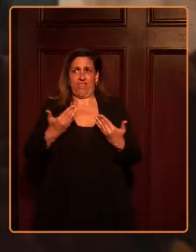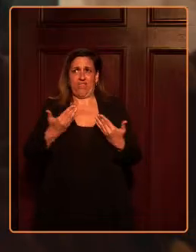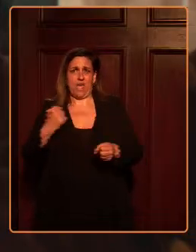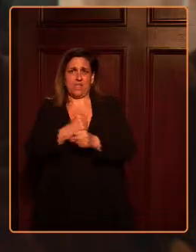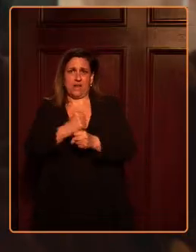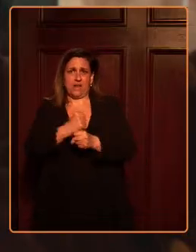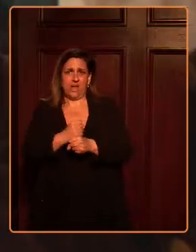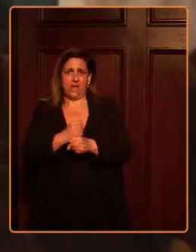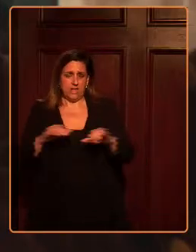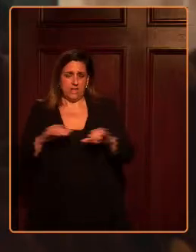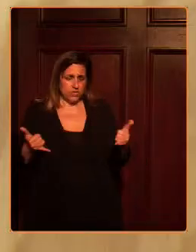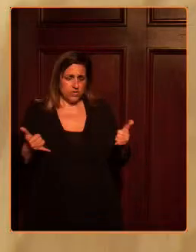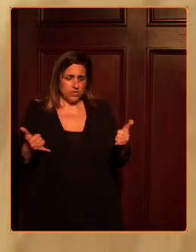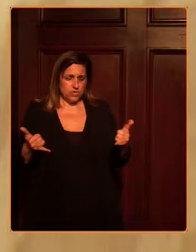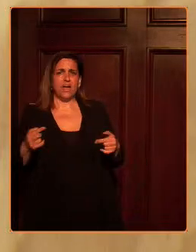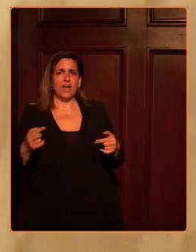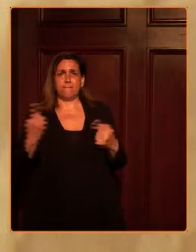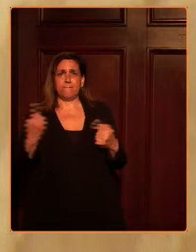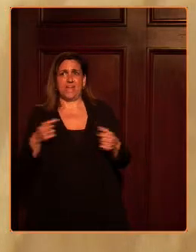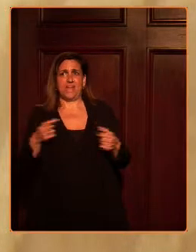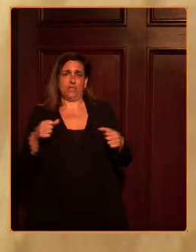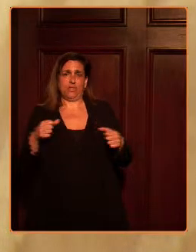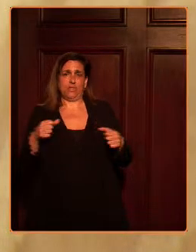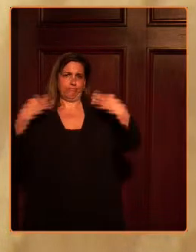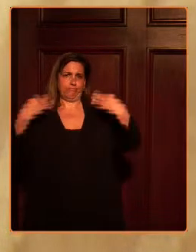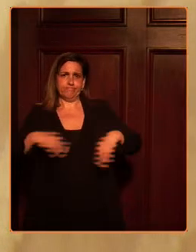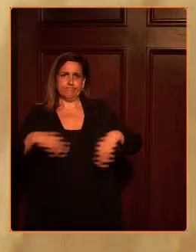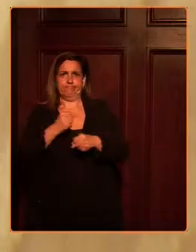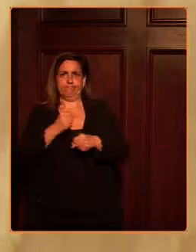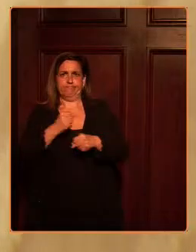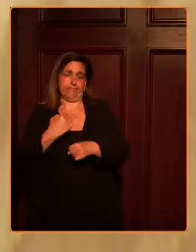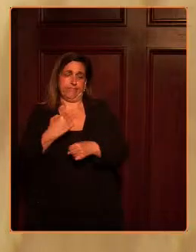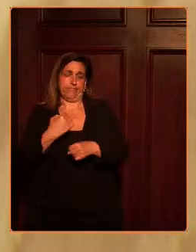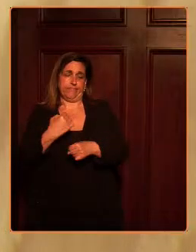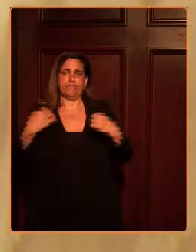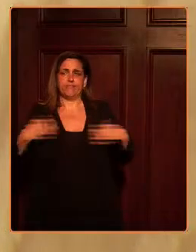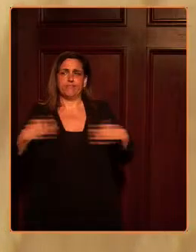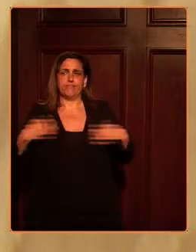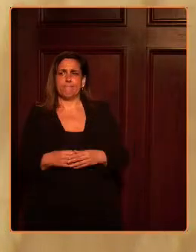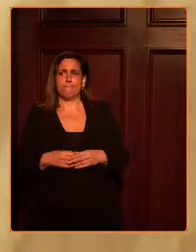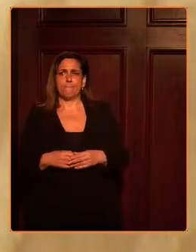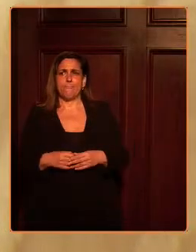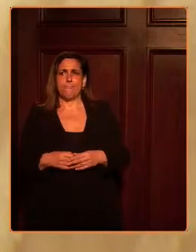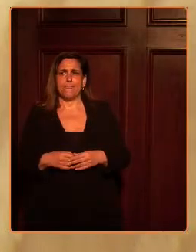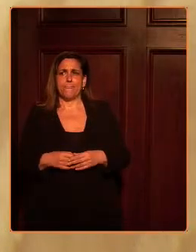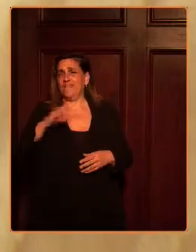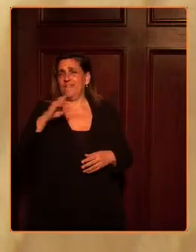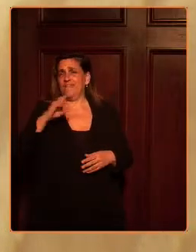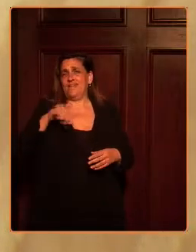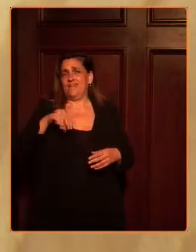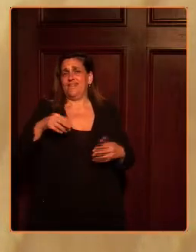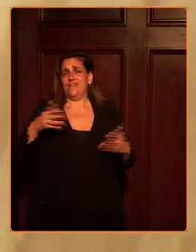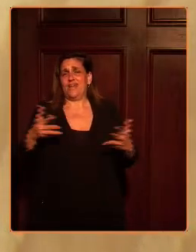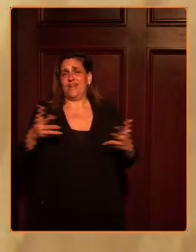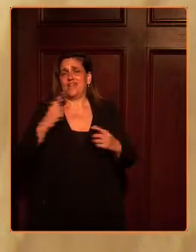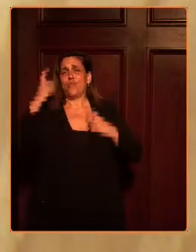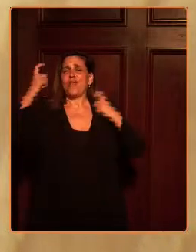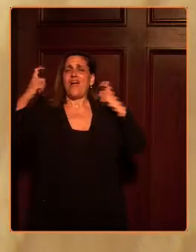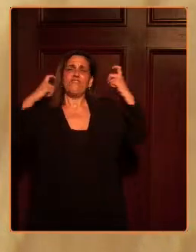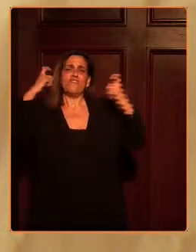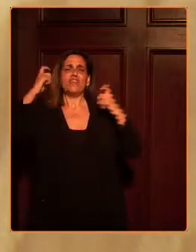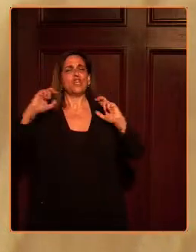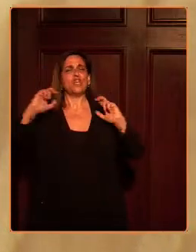trabajando para que esto funcione bien. Y dejar como algunas reflexiones,